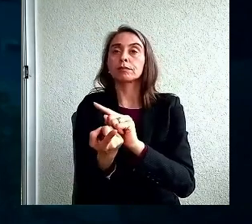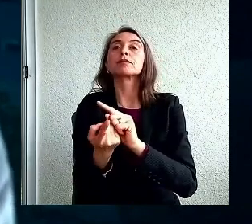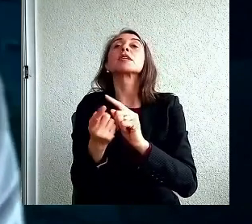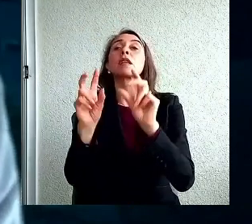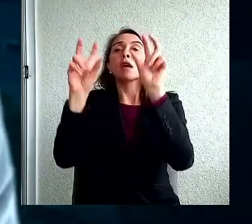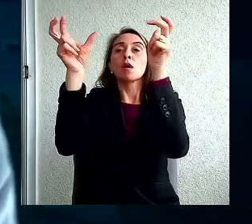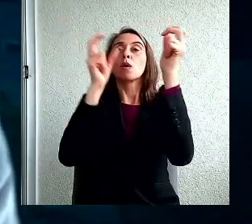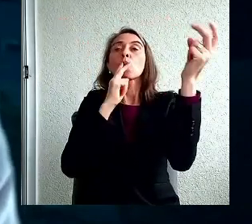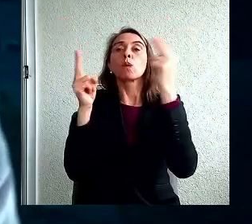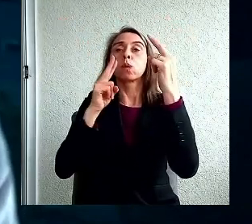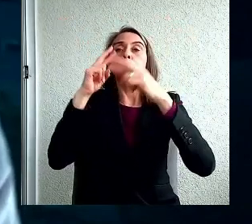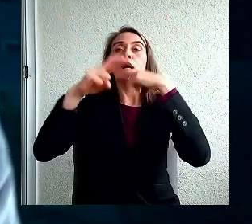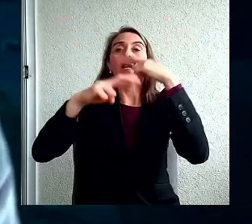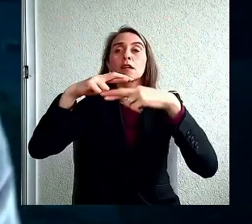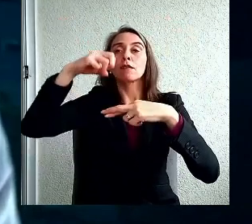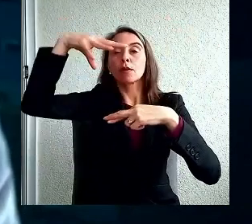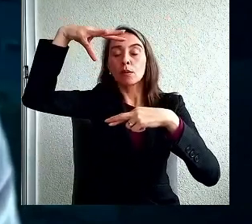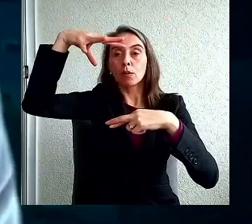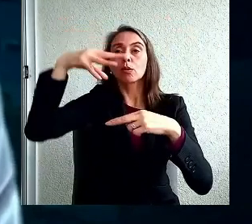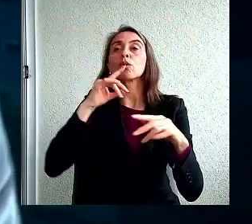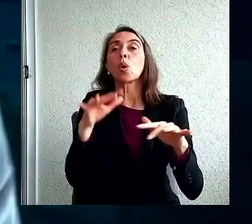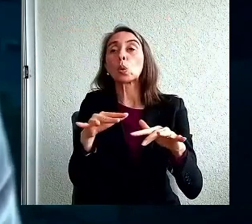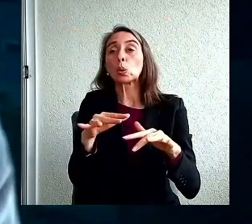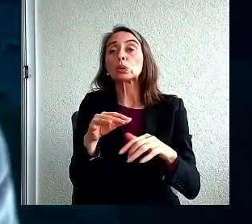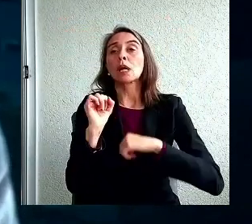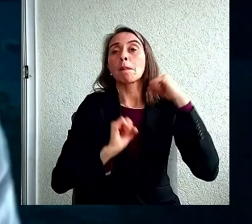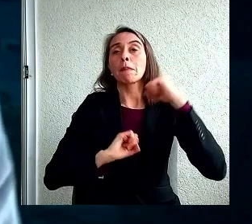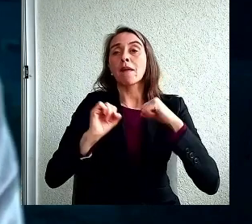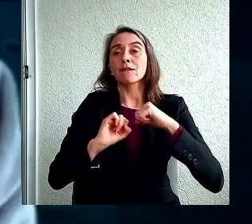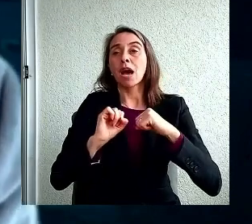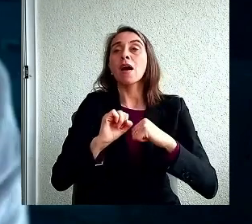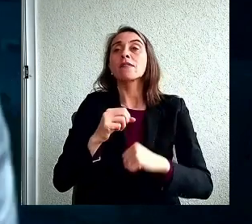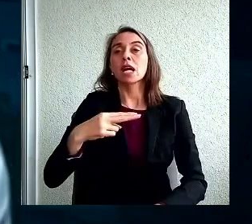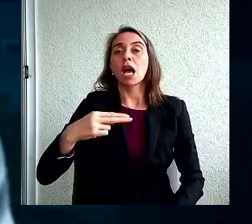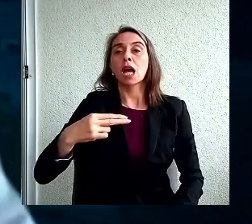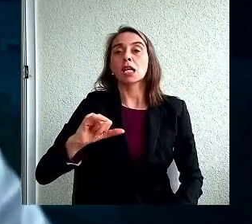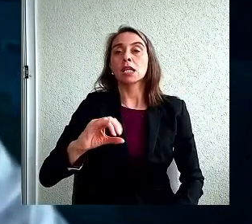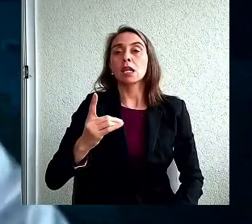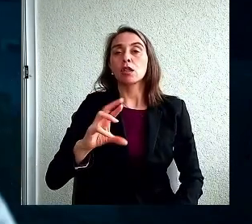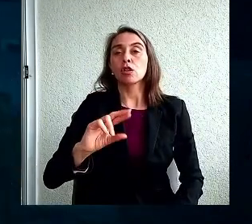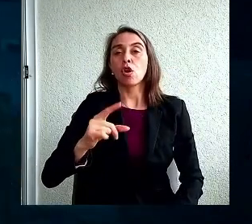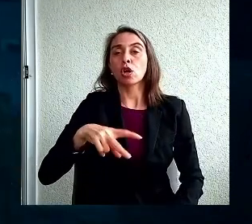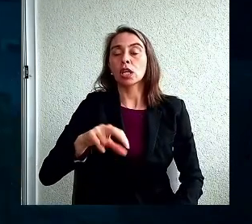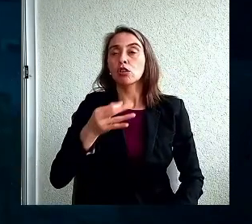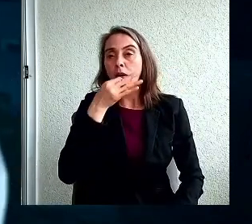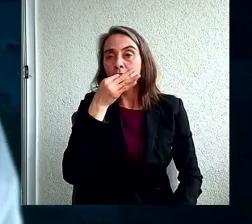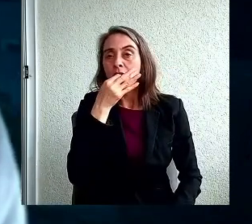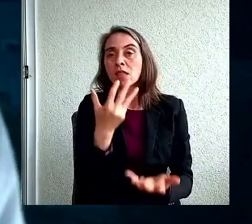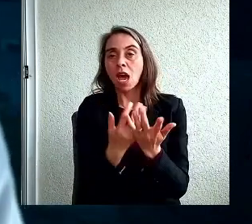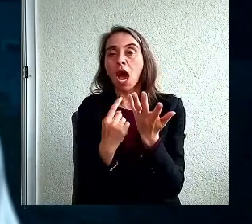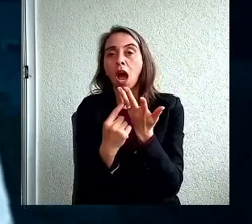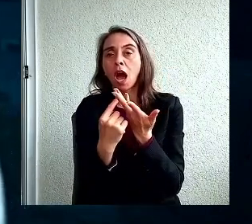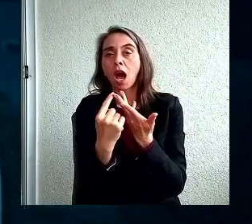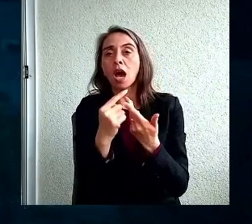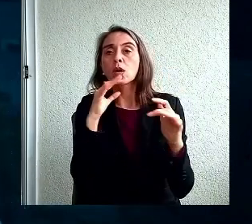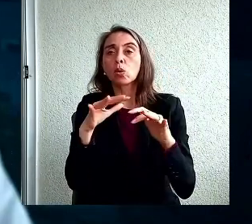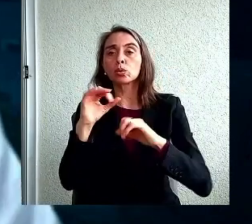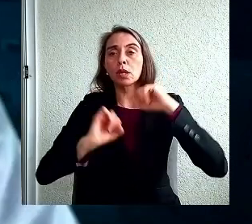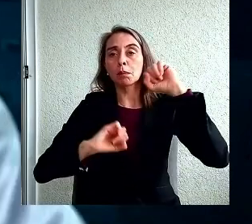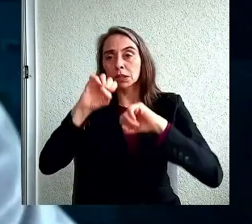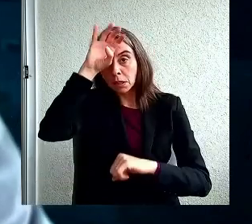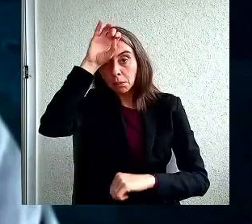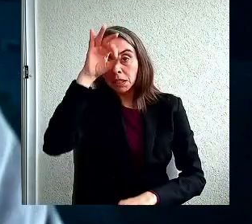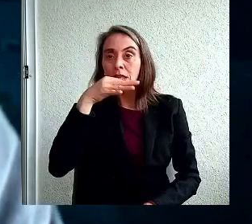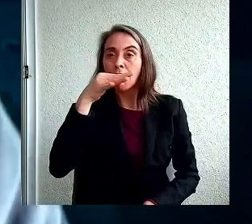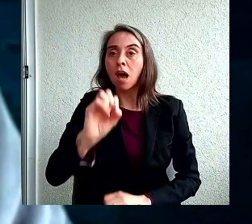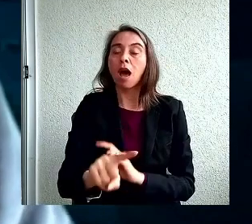el hidrógeno, que podría ser producido a través de hidrógeno verde. Así que hay una serie de cosas que se pueden hacer en el sector minero, como ustedes comentaron, además de capitalizar, como